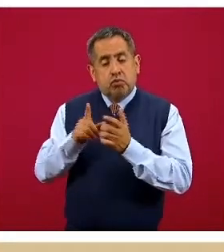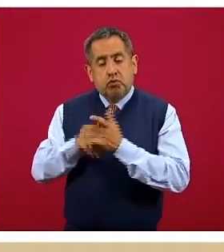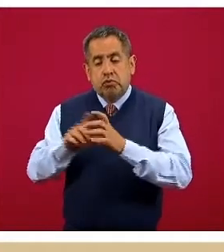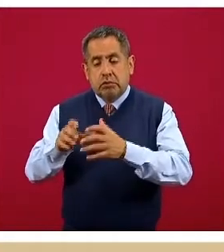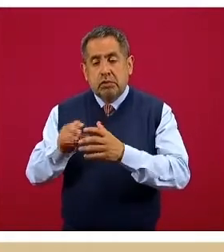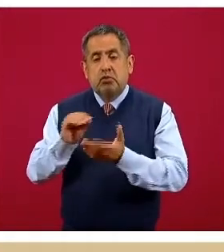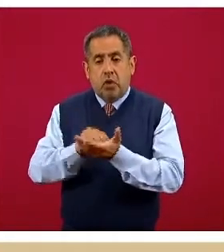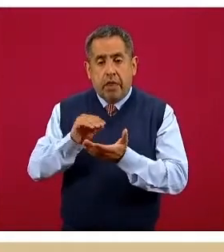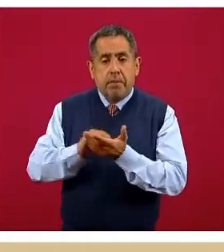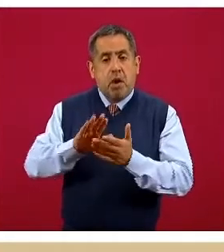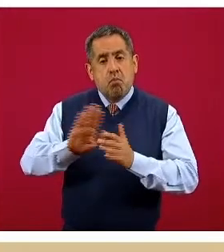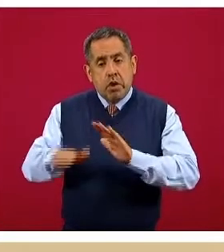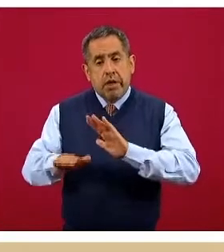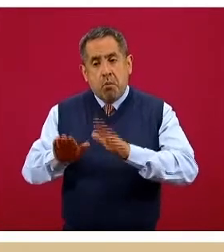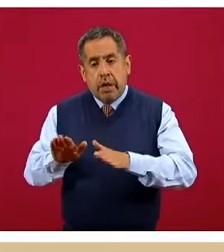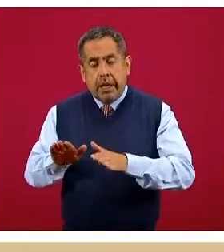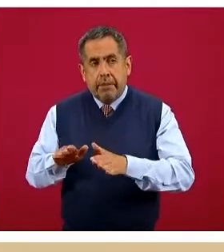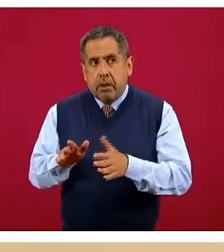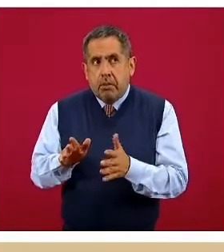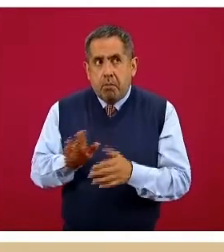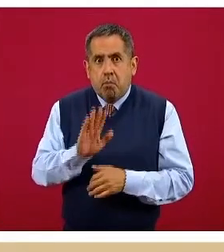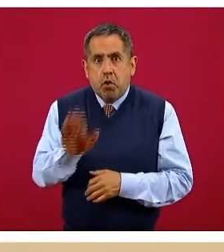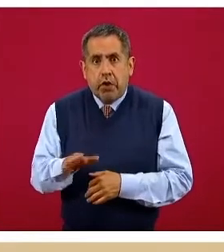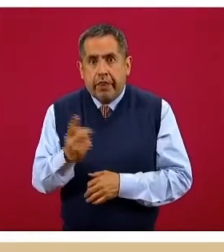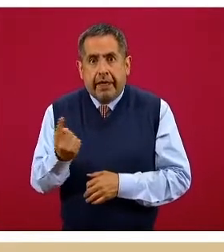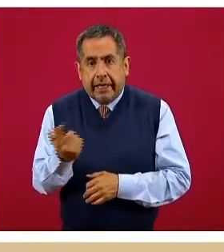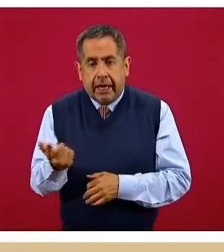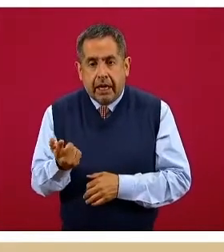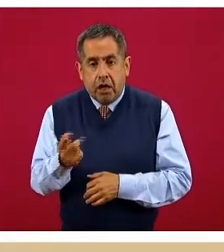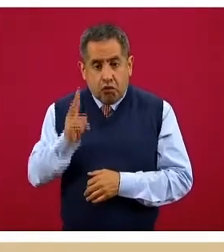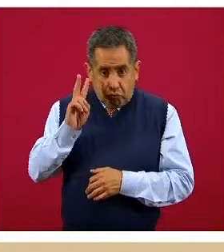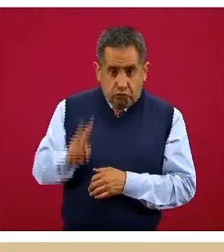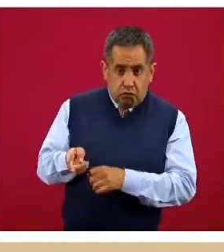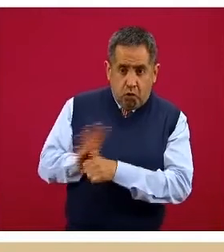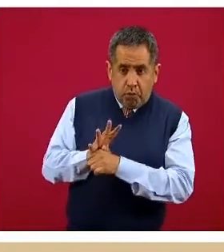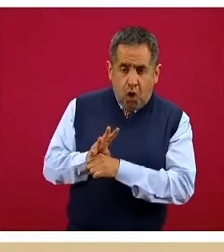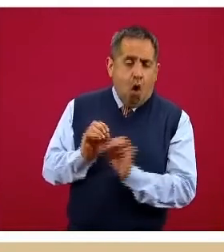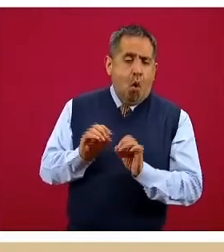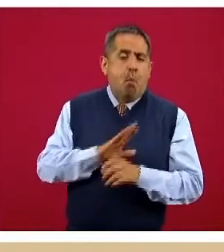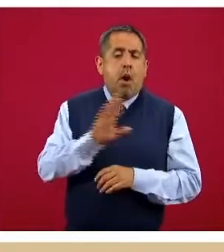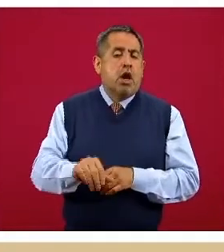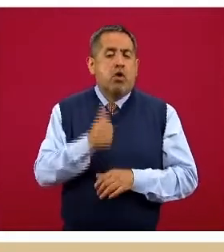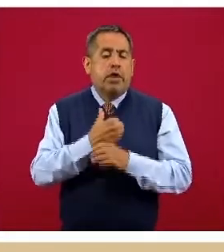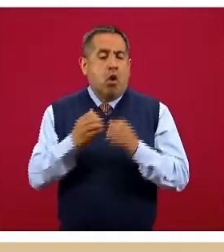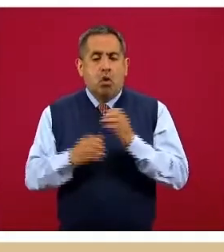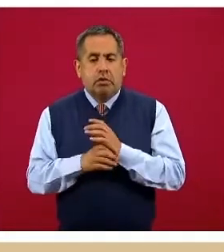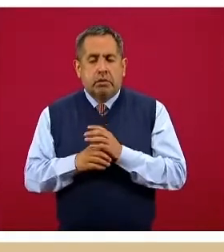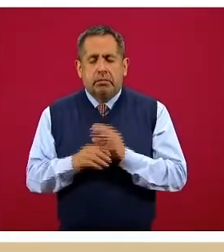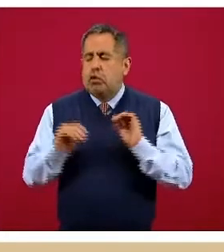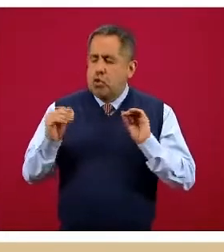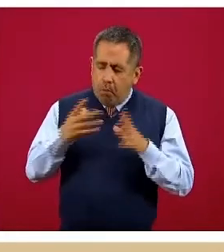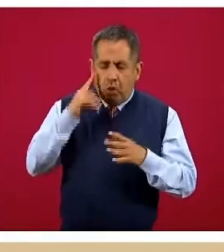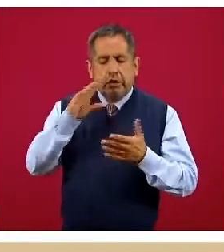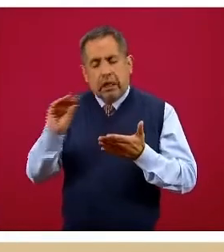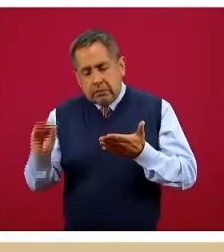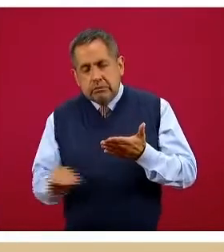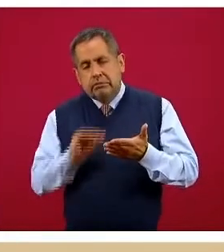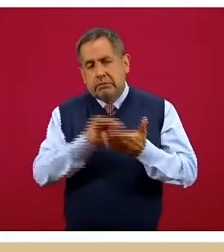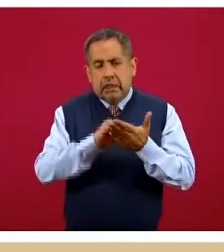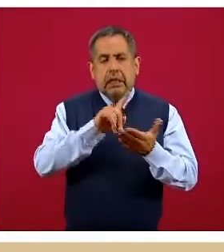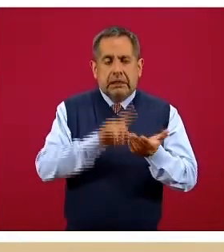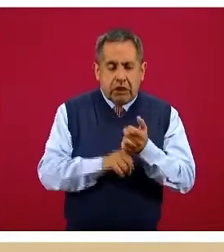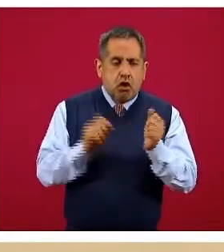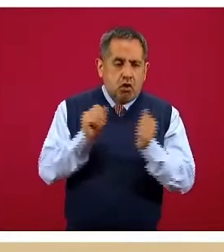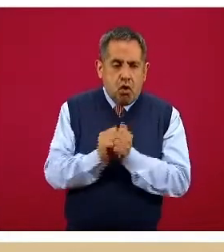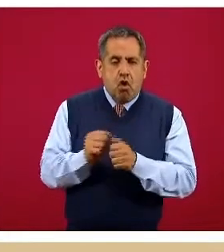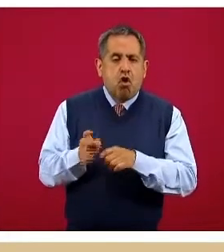han fallecido, en donde todavía no tenemos un resultado de laboratorio, pero para efectos de poder ver el comportamiento y la tendencia de